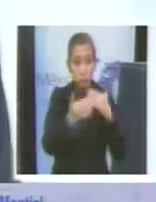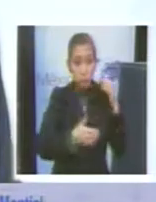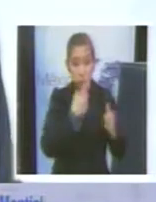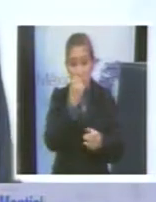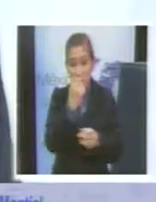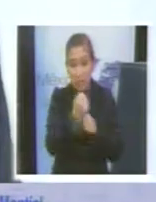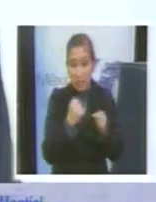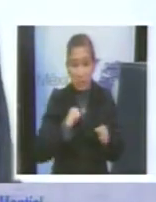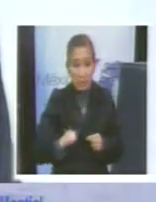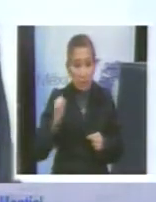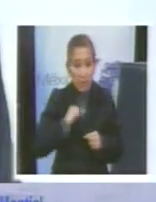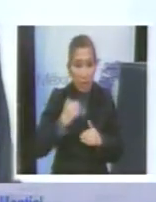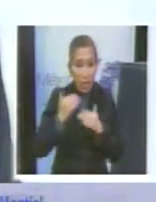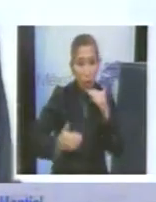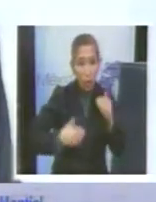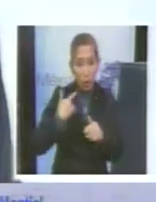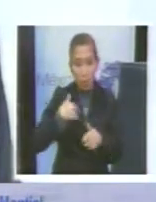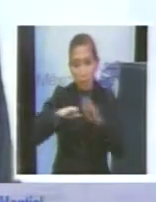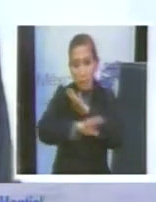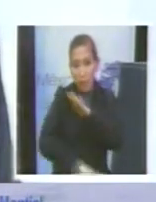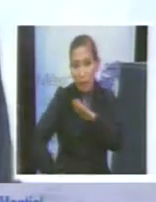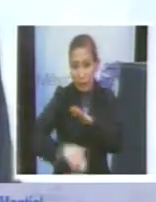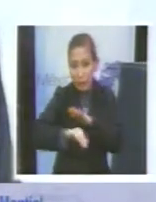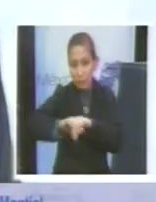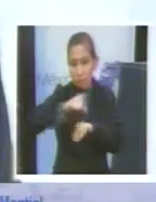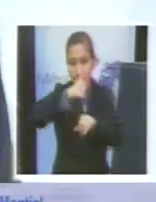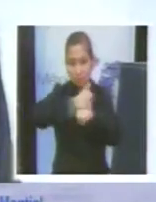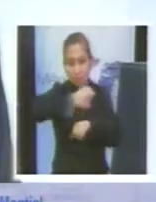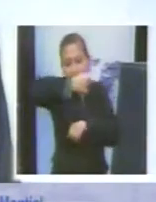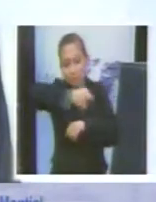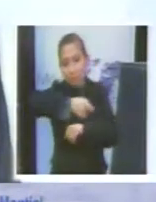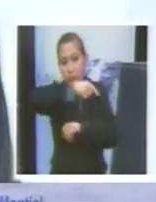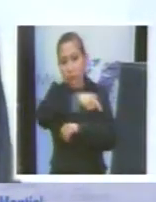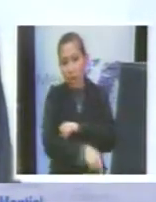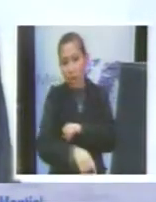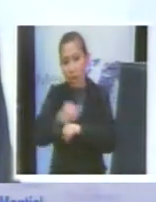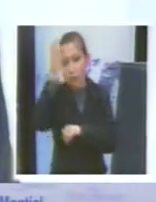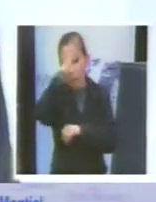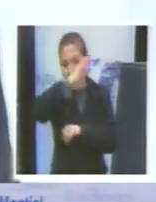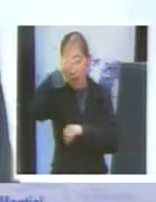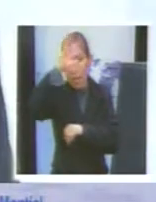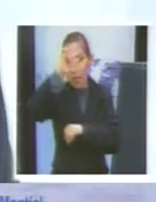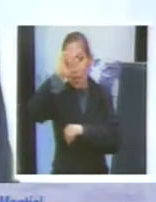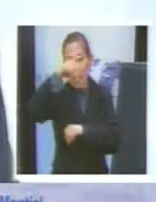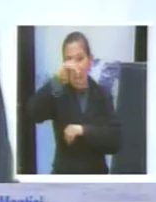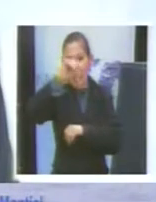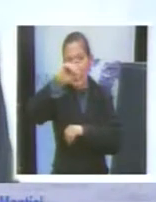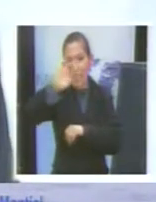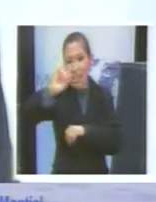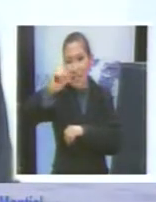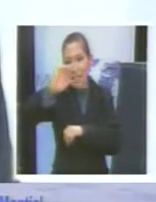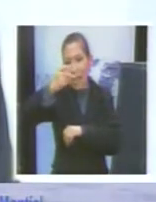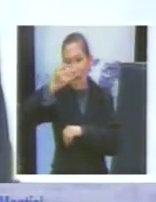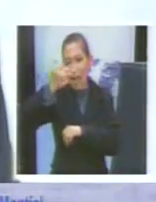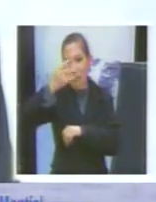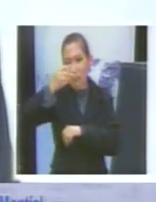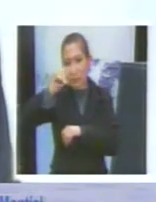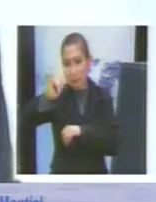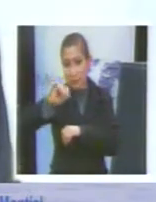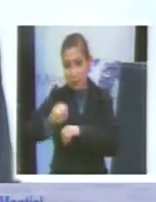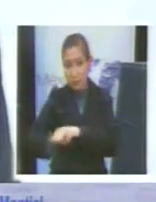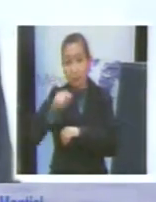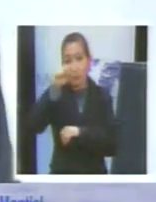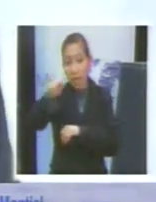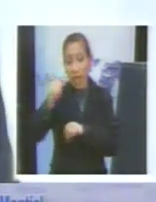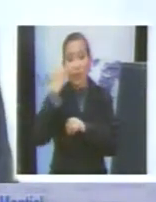para apoyarnos en una sólida base de lo que el filósofo Carl Jaspers denominó el tiempo eje,